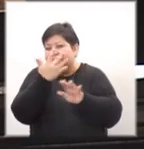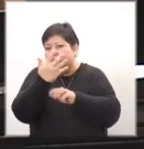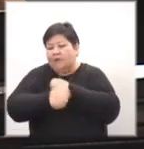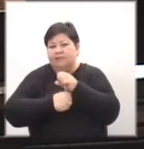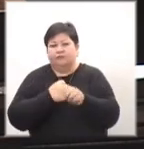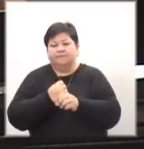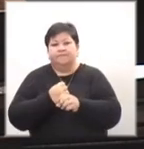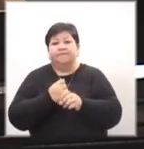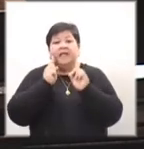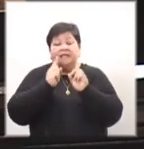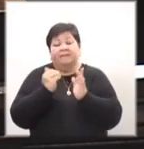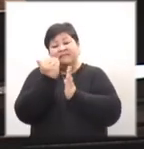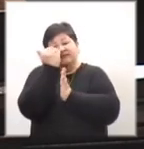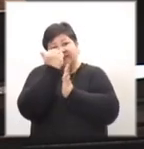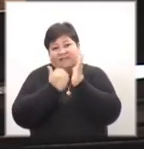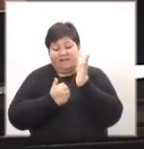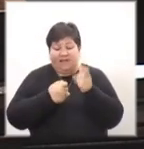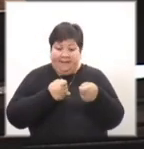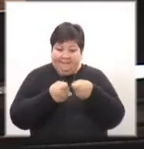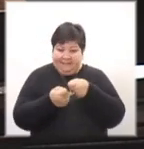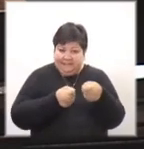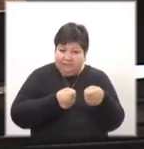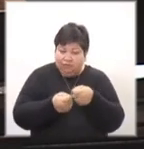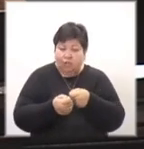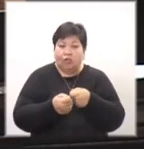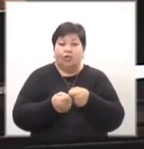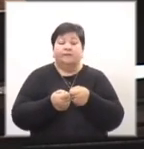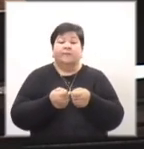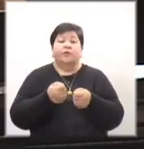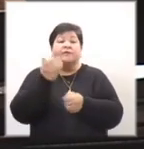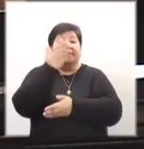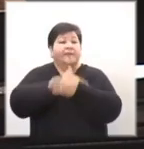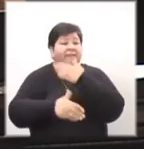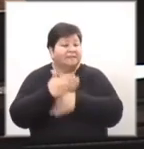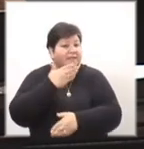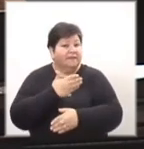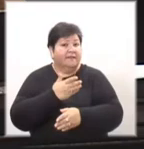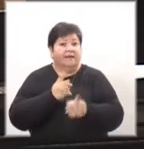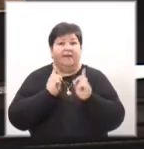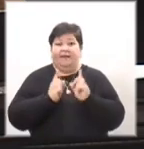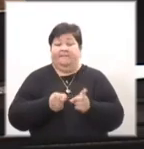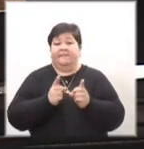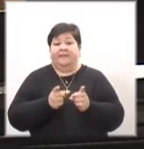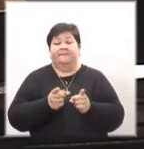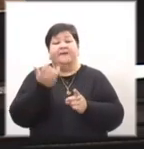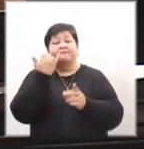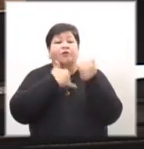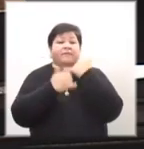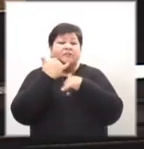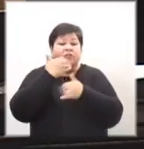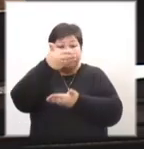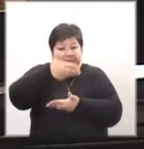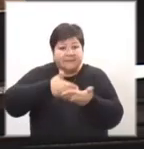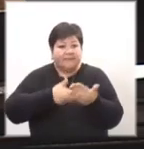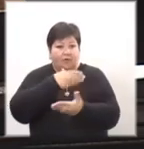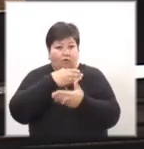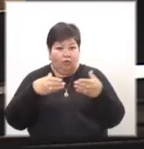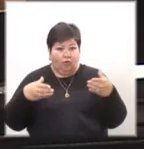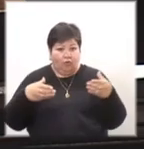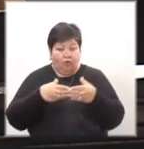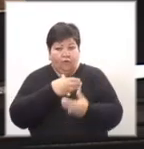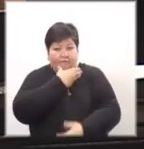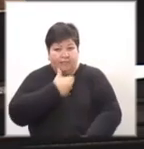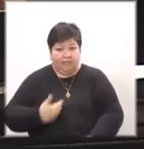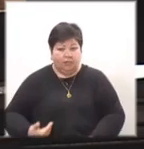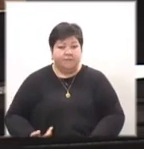por discapacidad cuando la propia información presentada por el gobierno